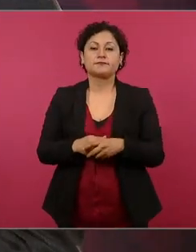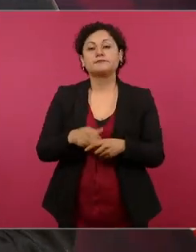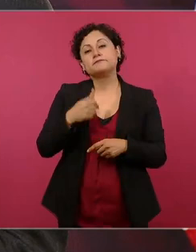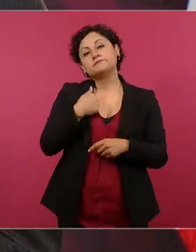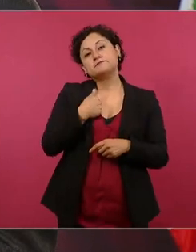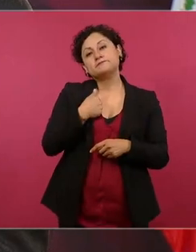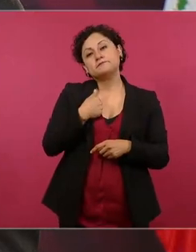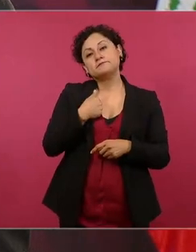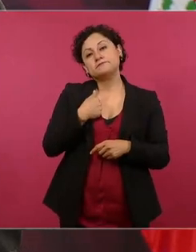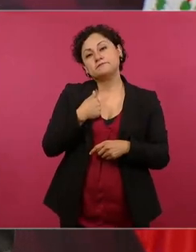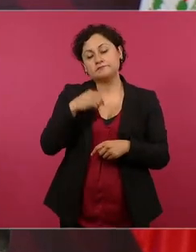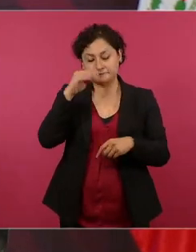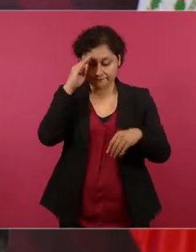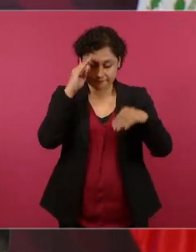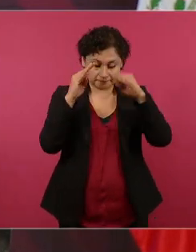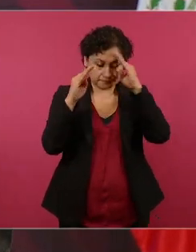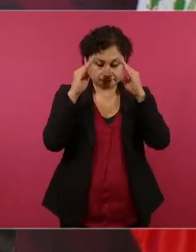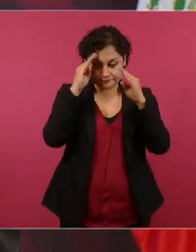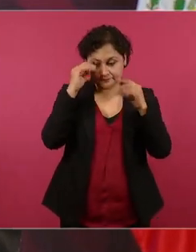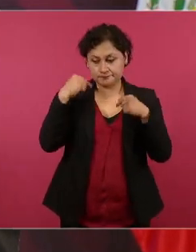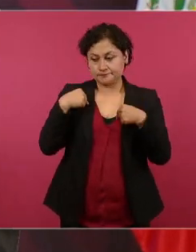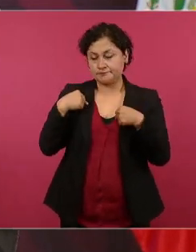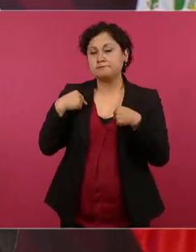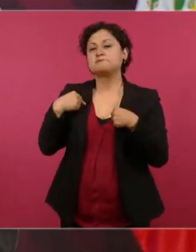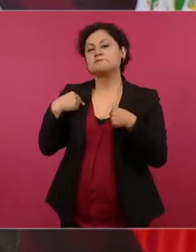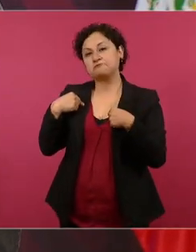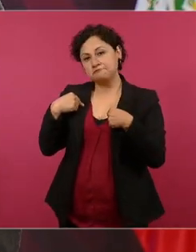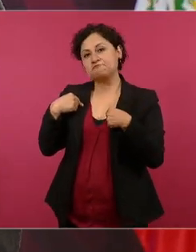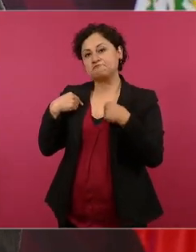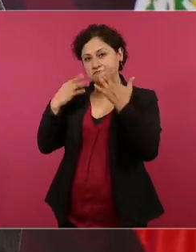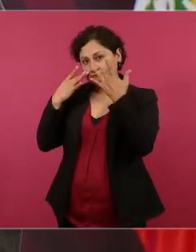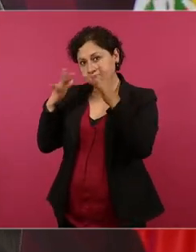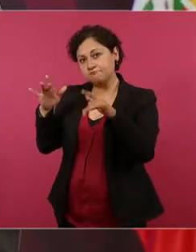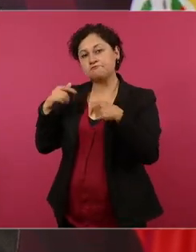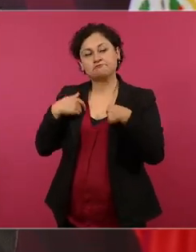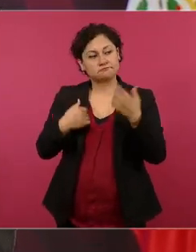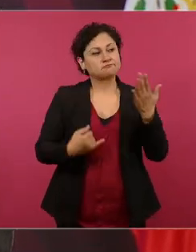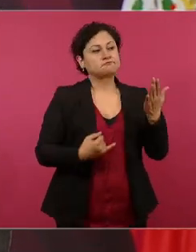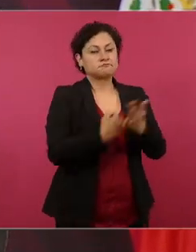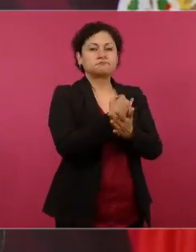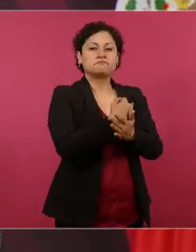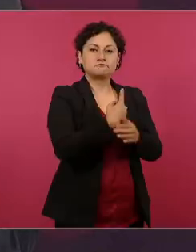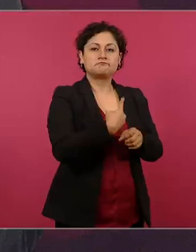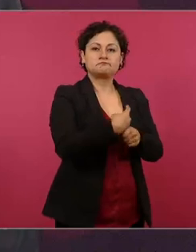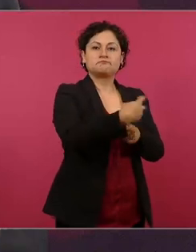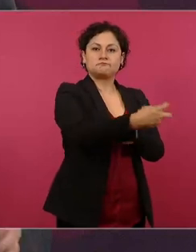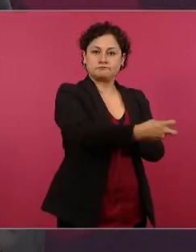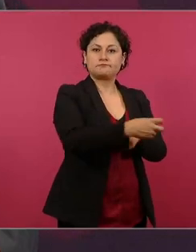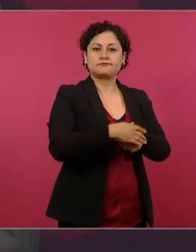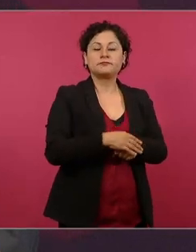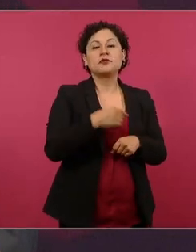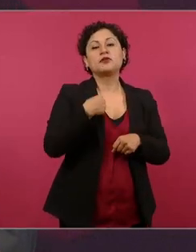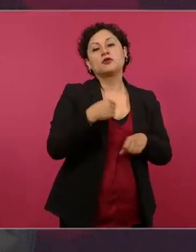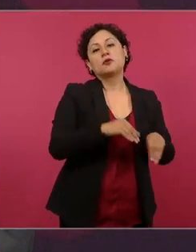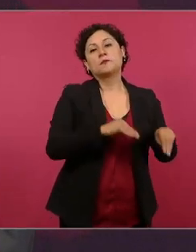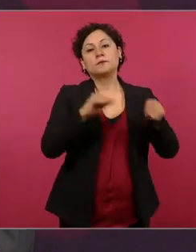la decisión de aceptar y fui a Palenque, ahí vivían ya mis padres.